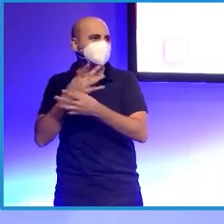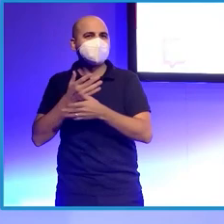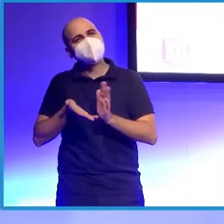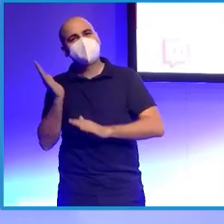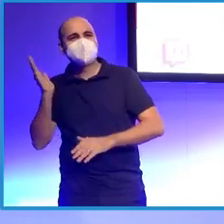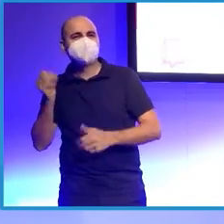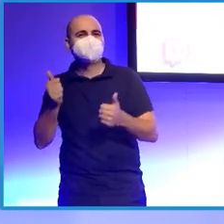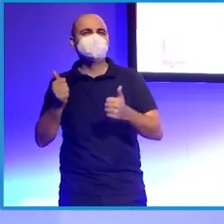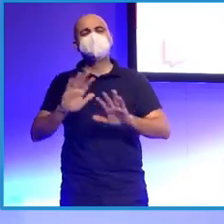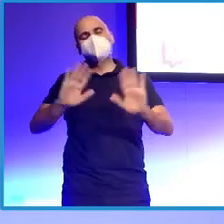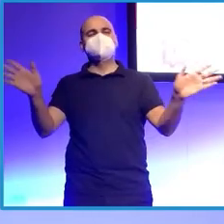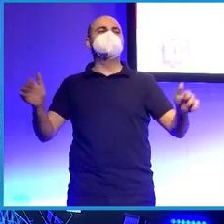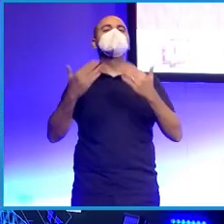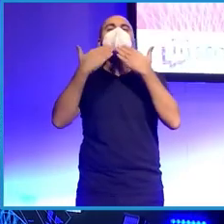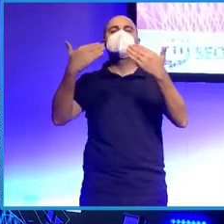muchas gracias